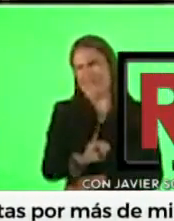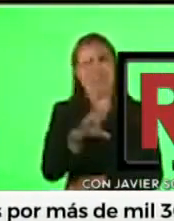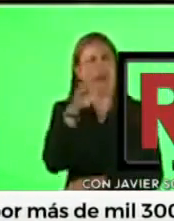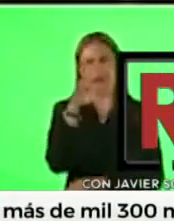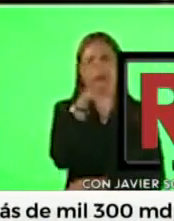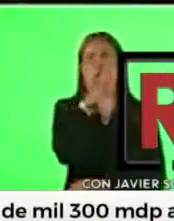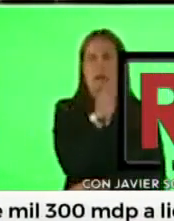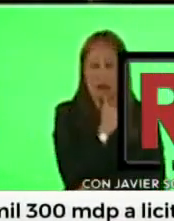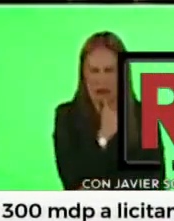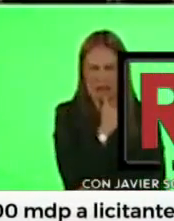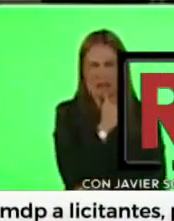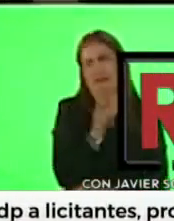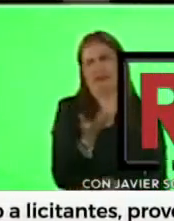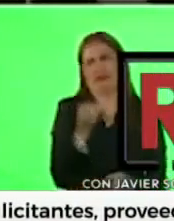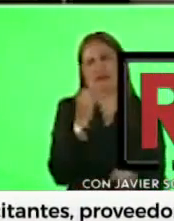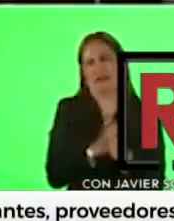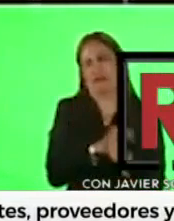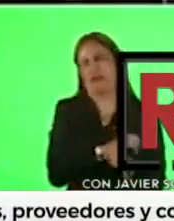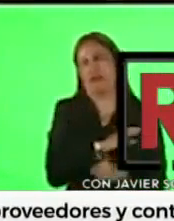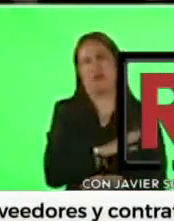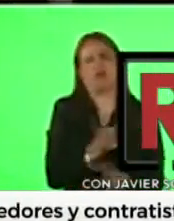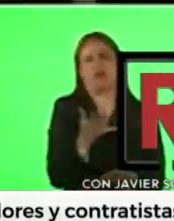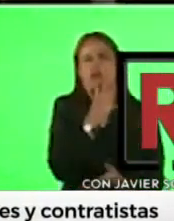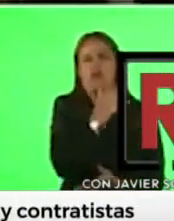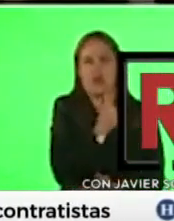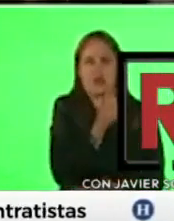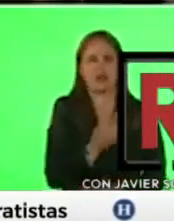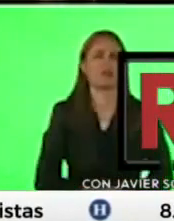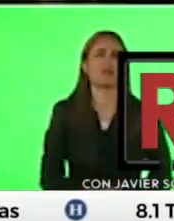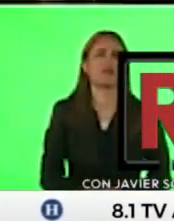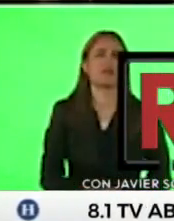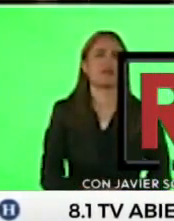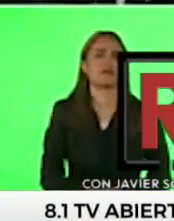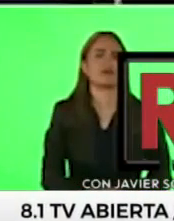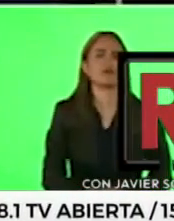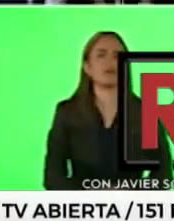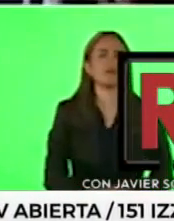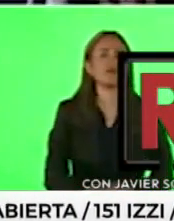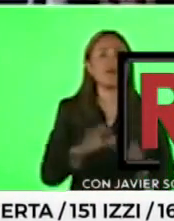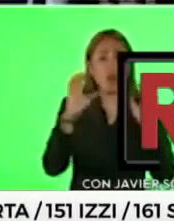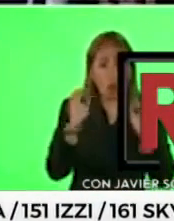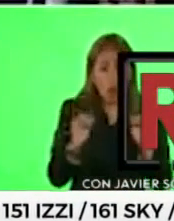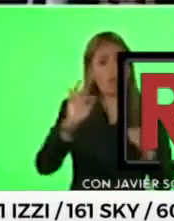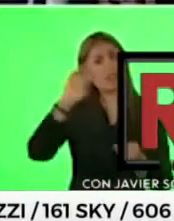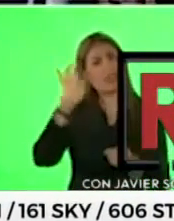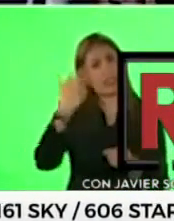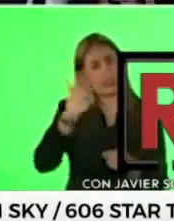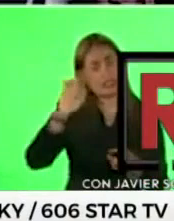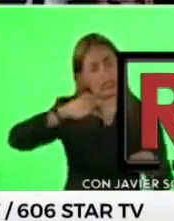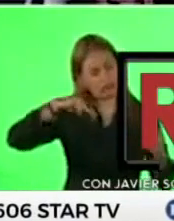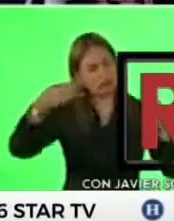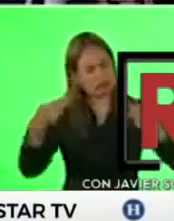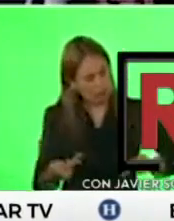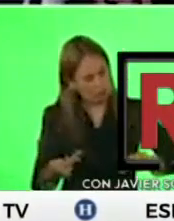clase media más o menos bien, o sea, estoy aquí haciendo unas generalizaciones rápidas, pero se aprecia un poco eso. Y para que esto